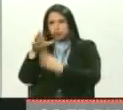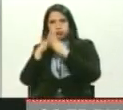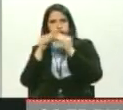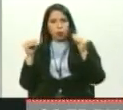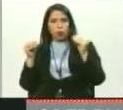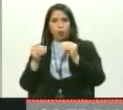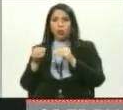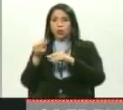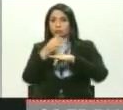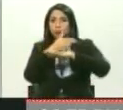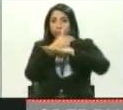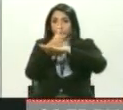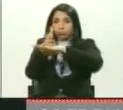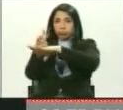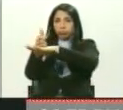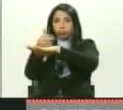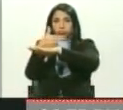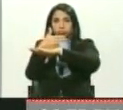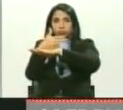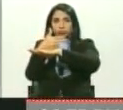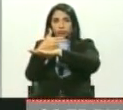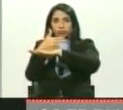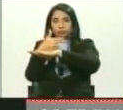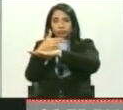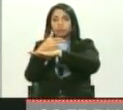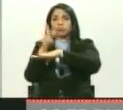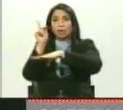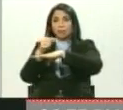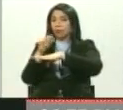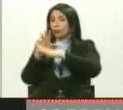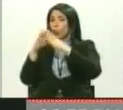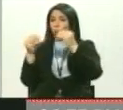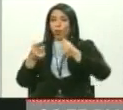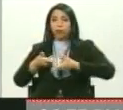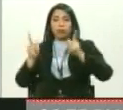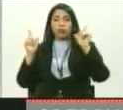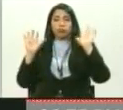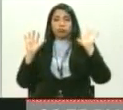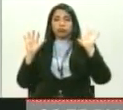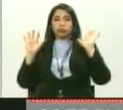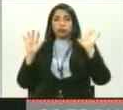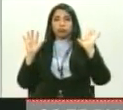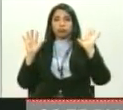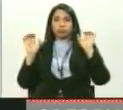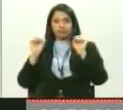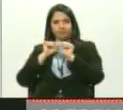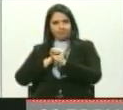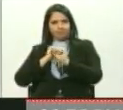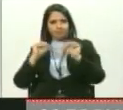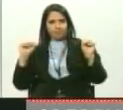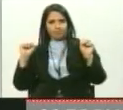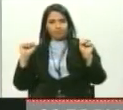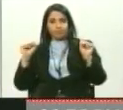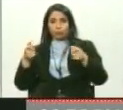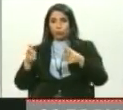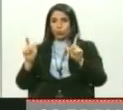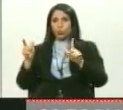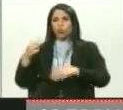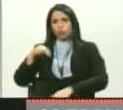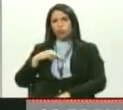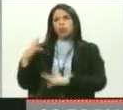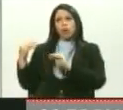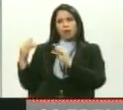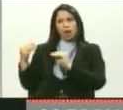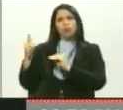los tanques, las tanquetas, todo se activó. Así que bien temprano se activó, bueno, hablamos tú y yo, tú